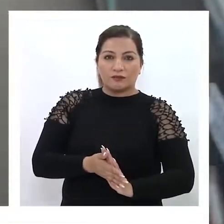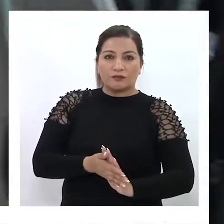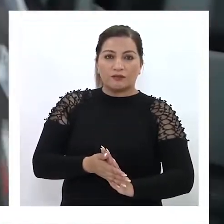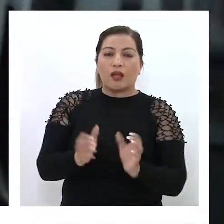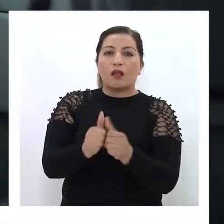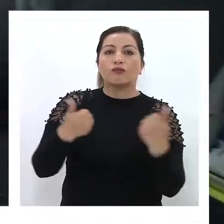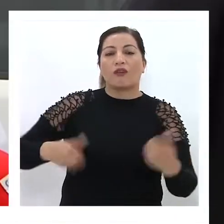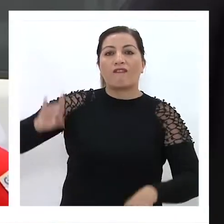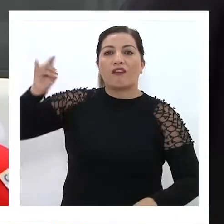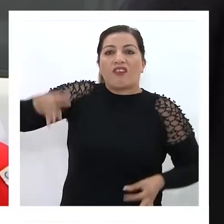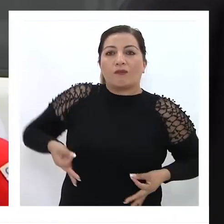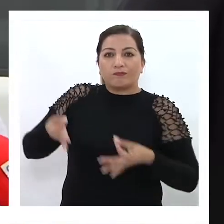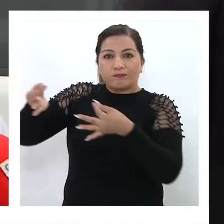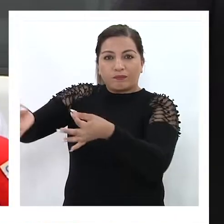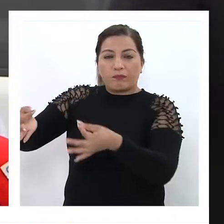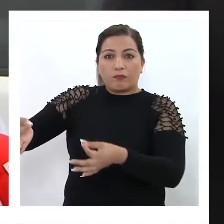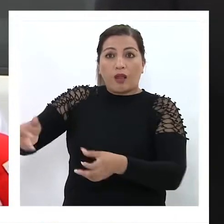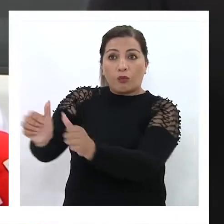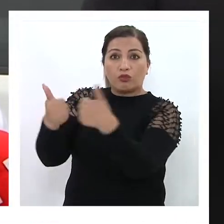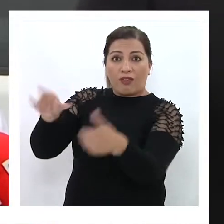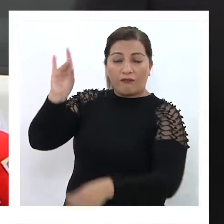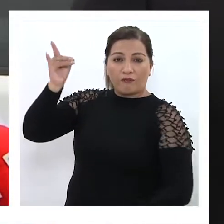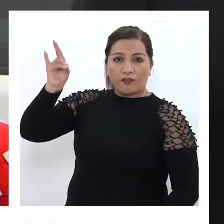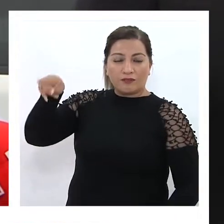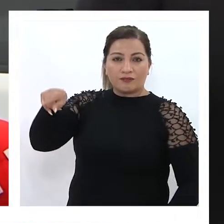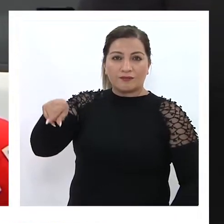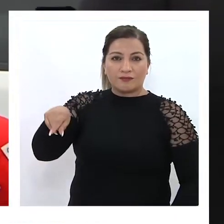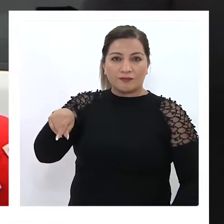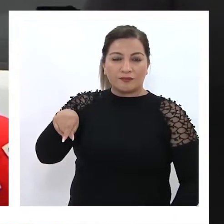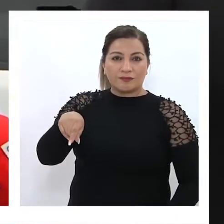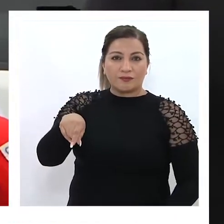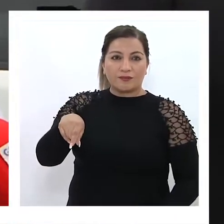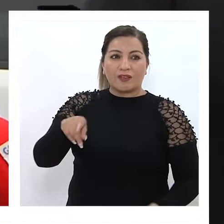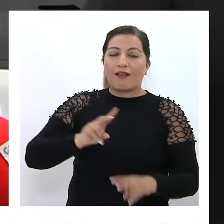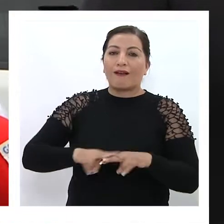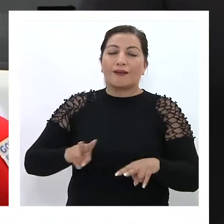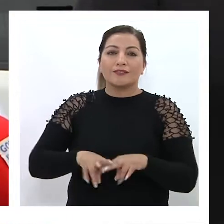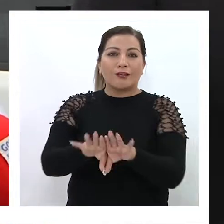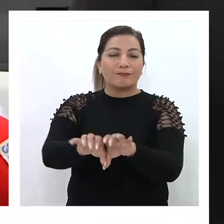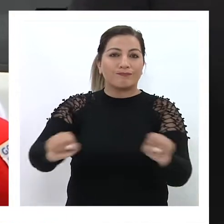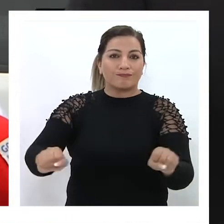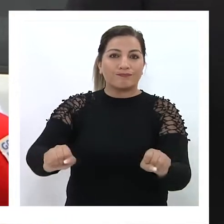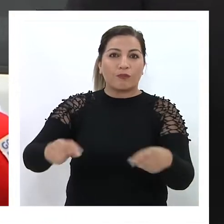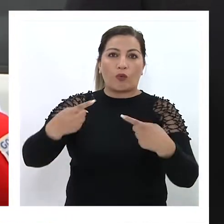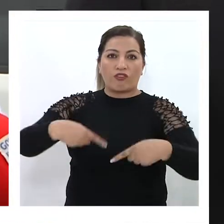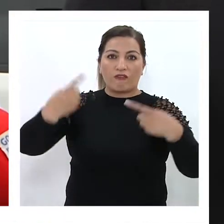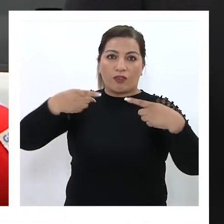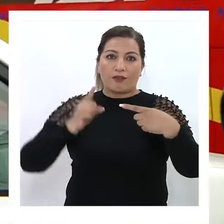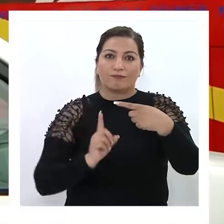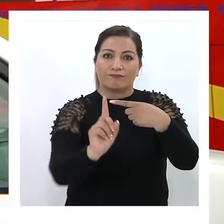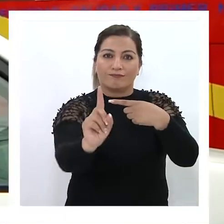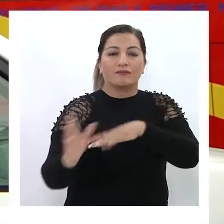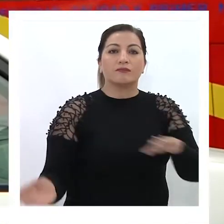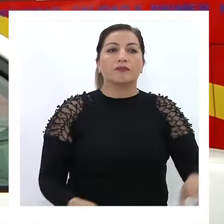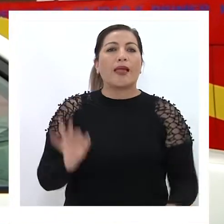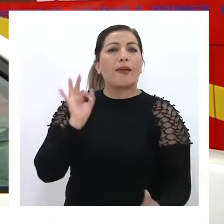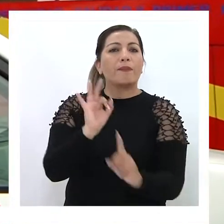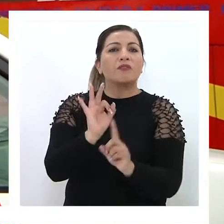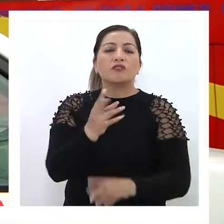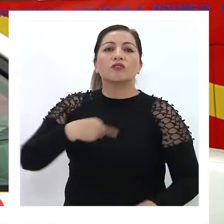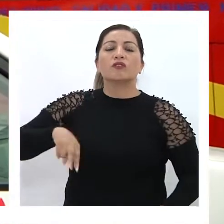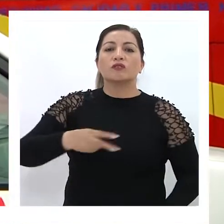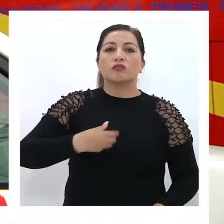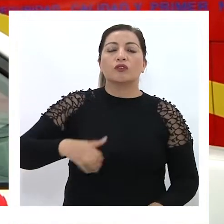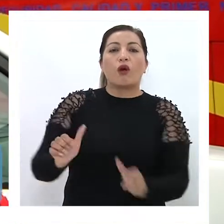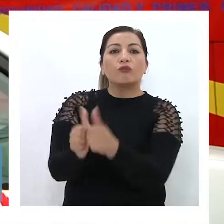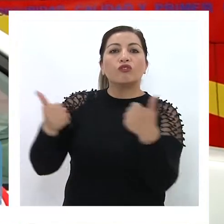las autoridades bolivianas, las que ellos se concretan cuando cruzan la frontera. Y específicamente nosotros se